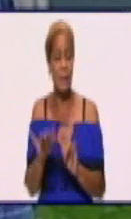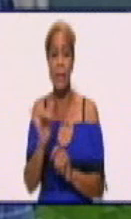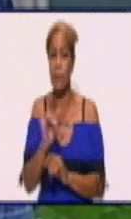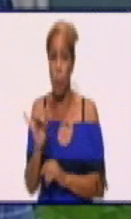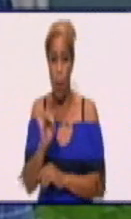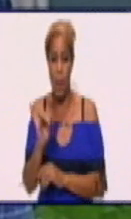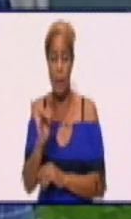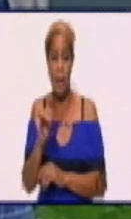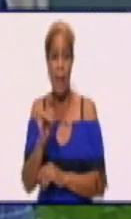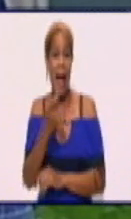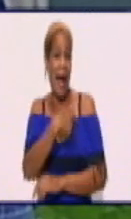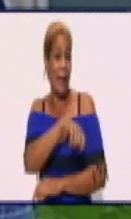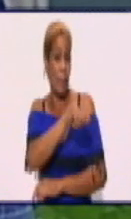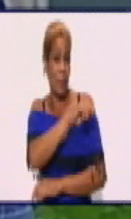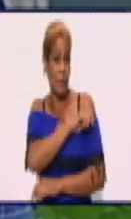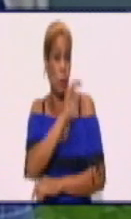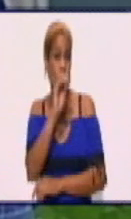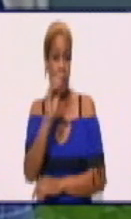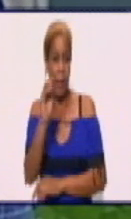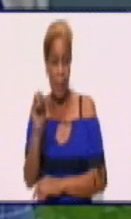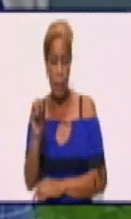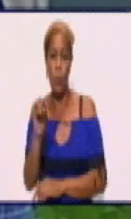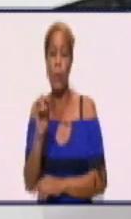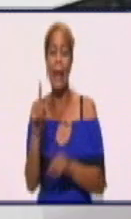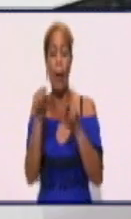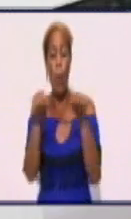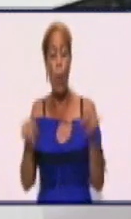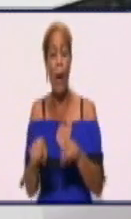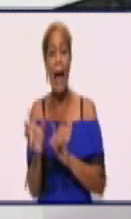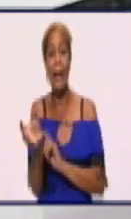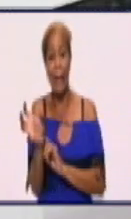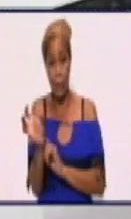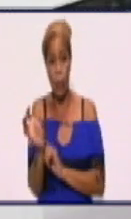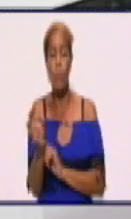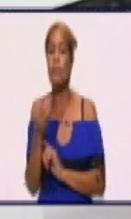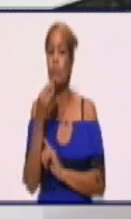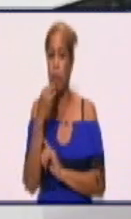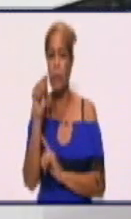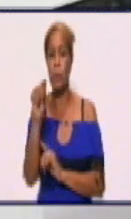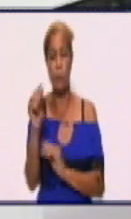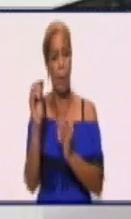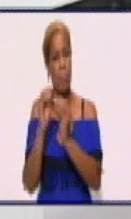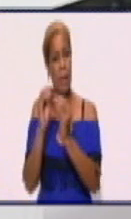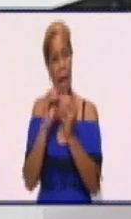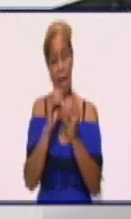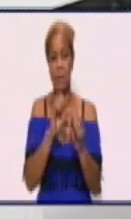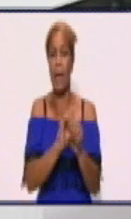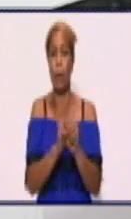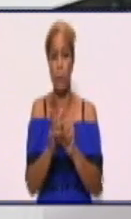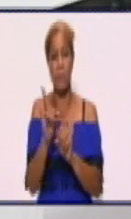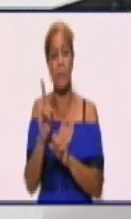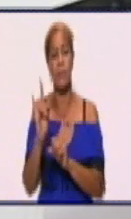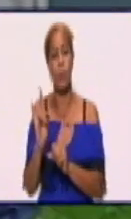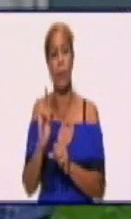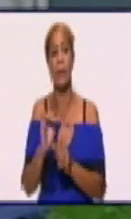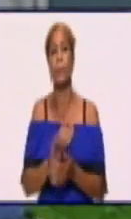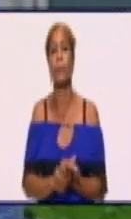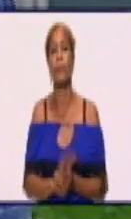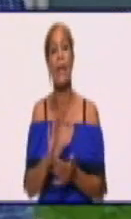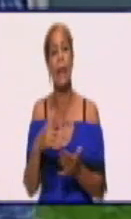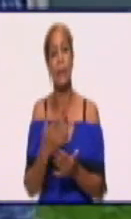contraer la cob y 19 y se puede enfermar gracias a yoandri vega kai shek efe el departamento de banca electrónica